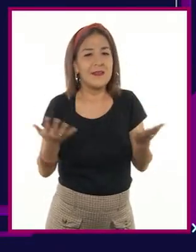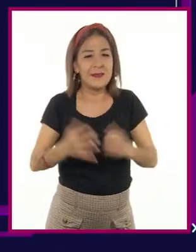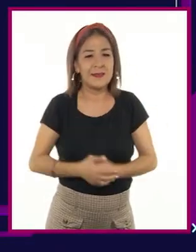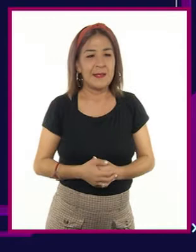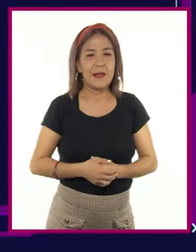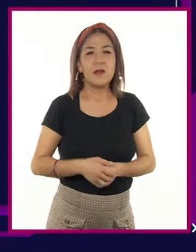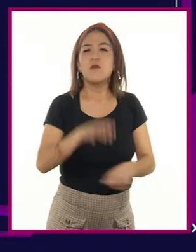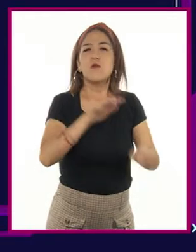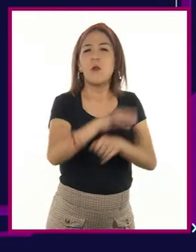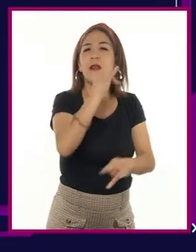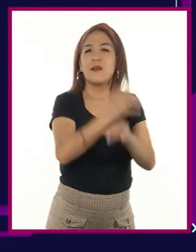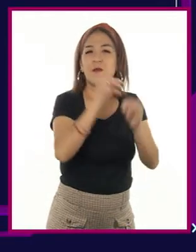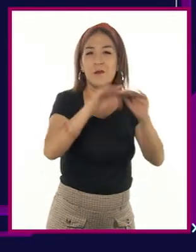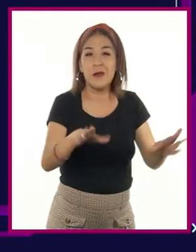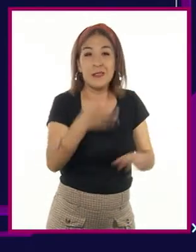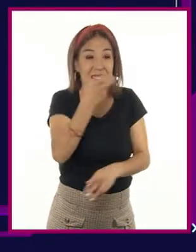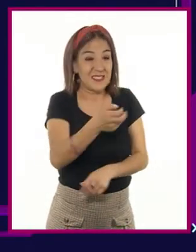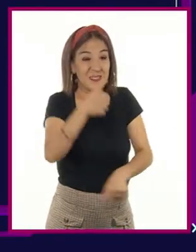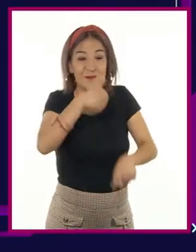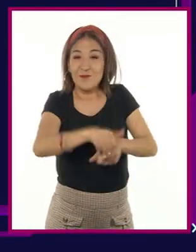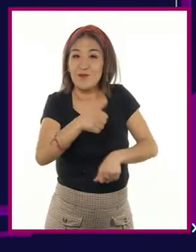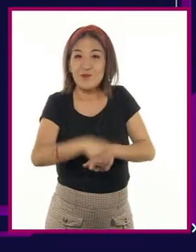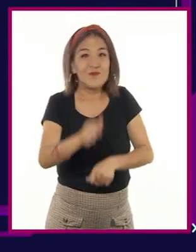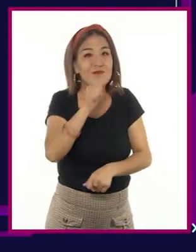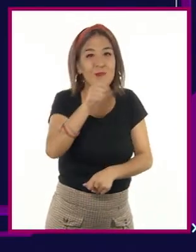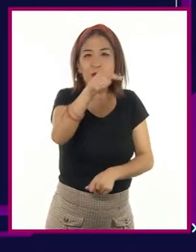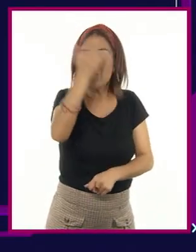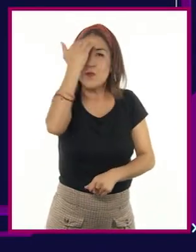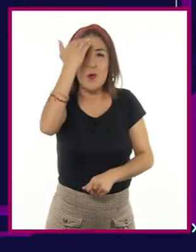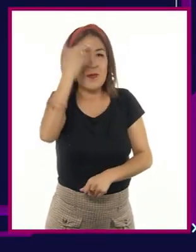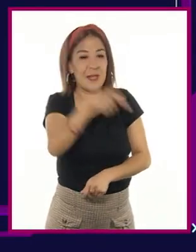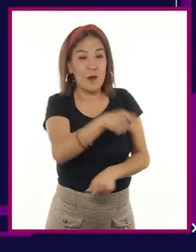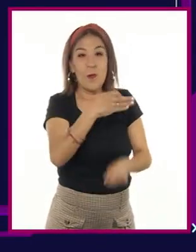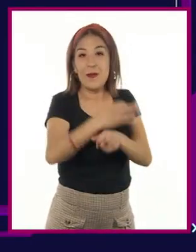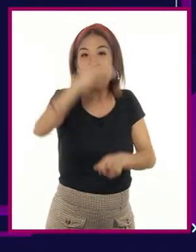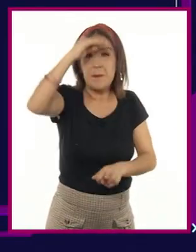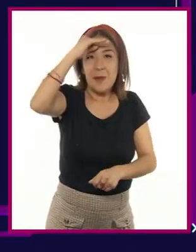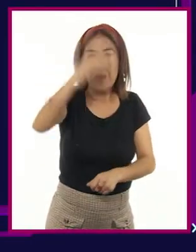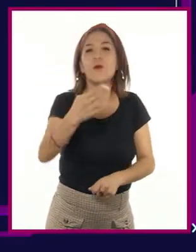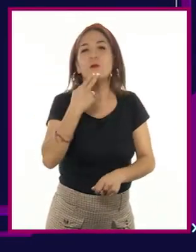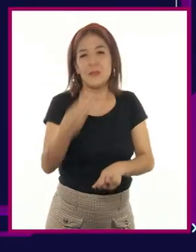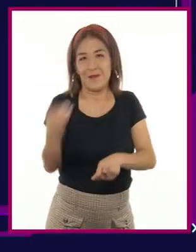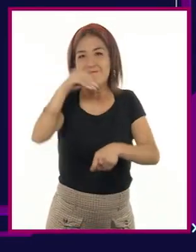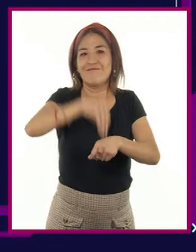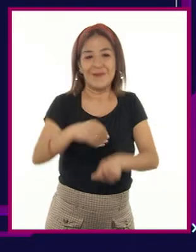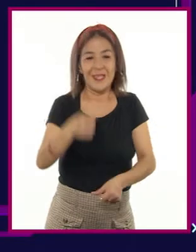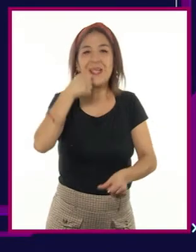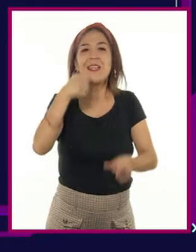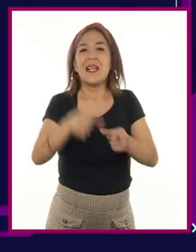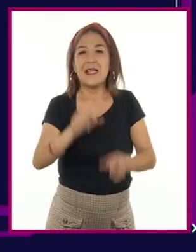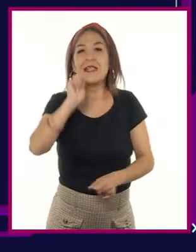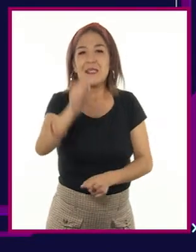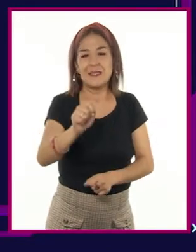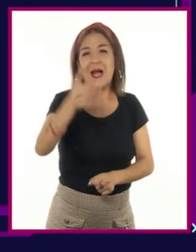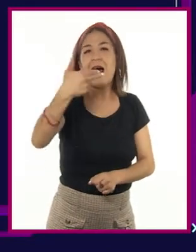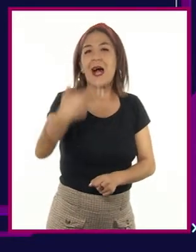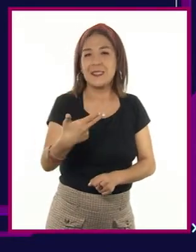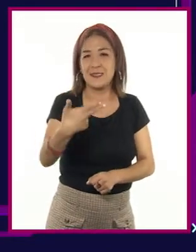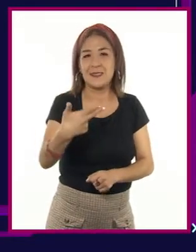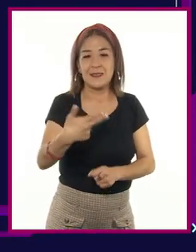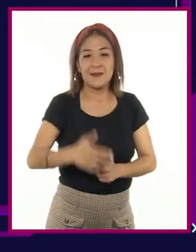cómo se desconoce el número en que se está pensando se utiliza una incógnita que para este caso es h